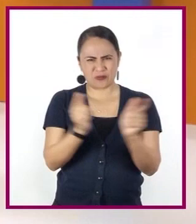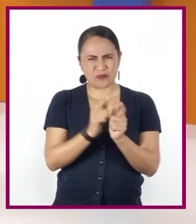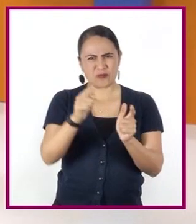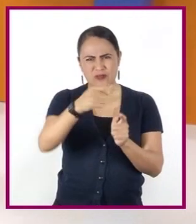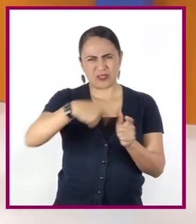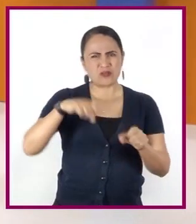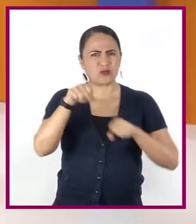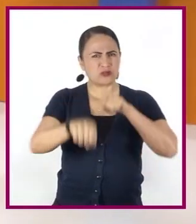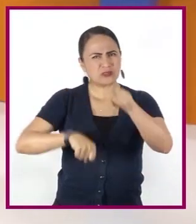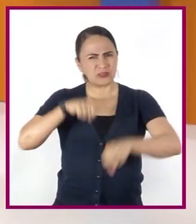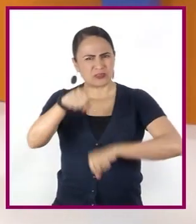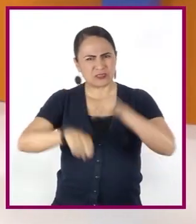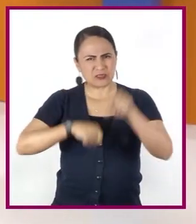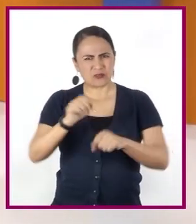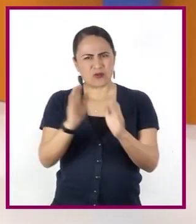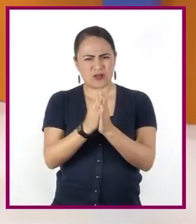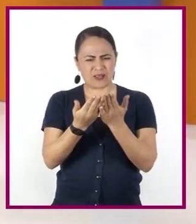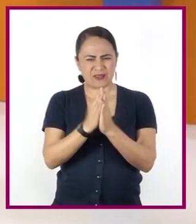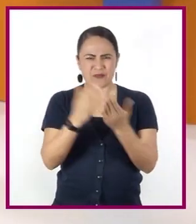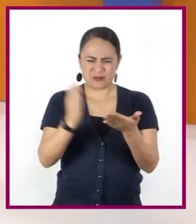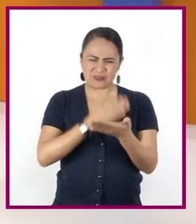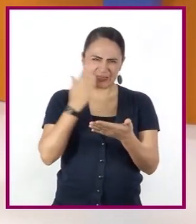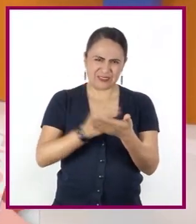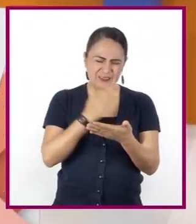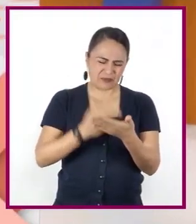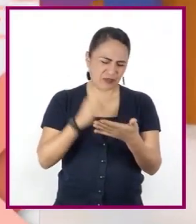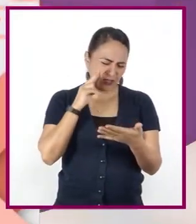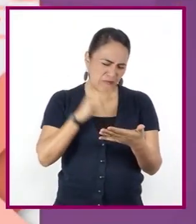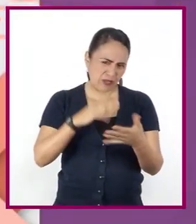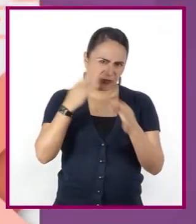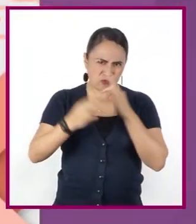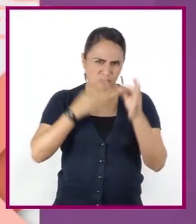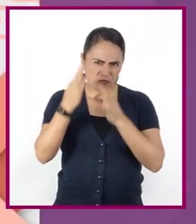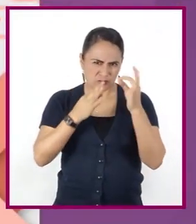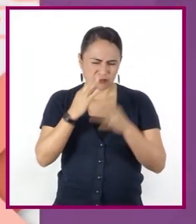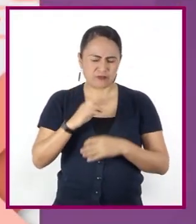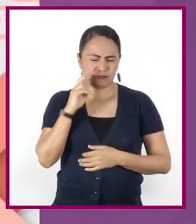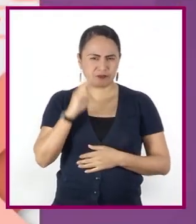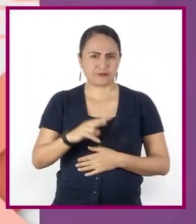encontré, hojeando uno de los libros de texto. Decía más o menos así: